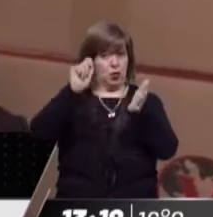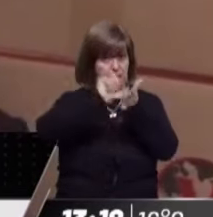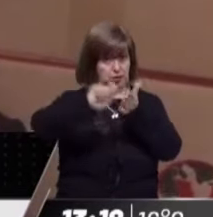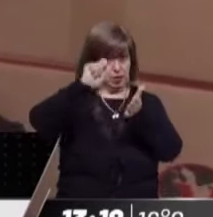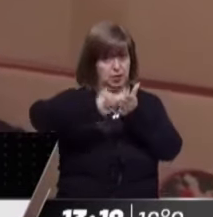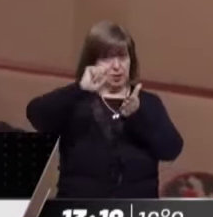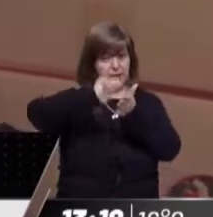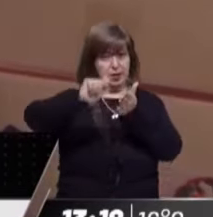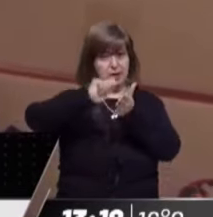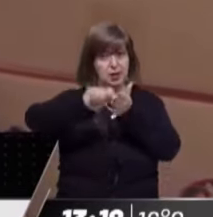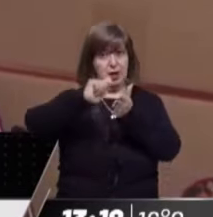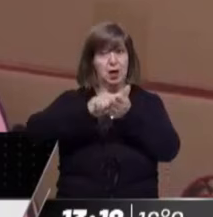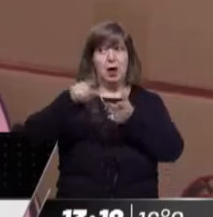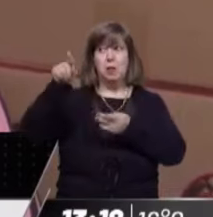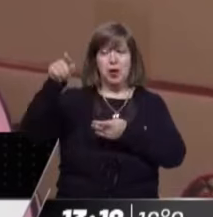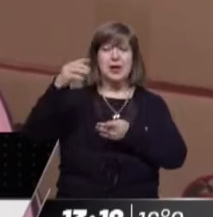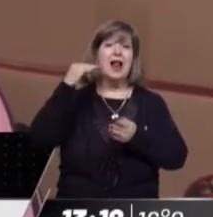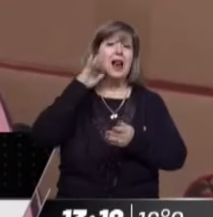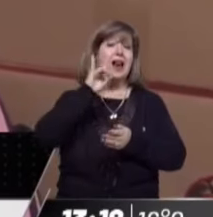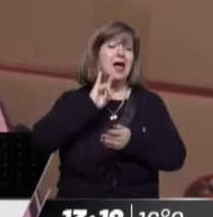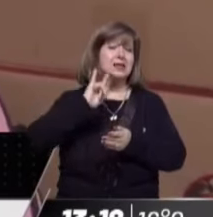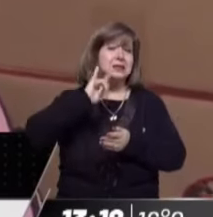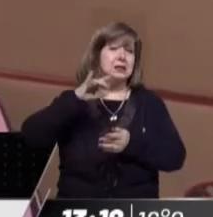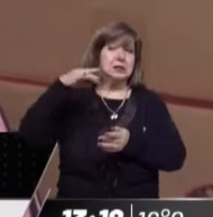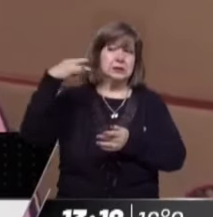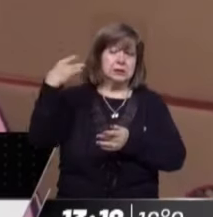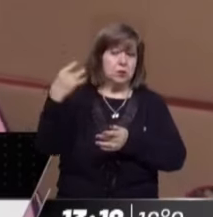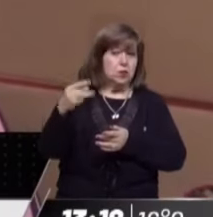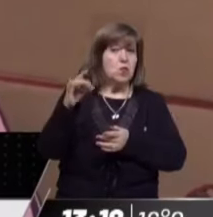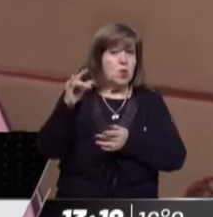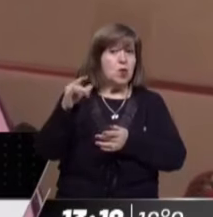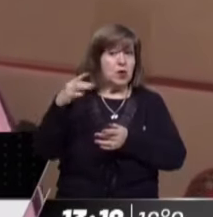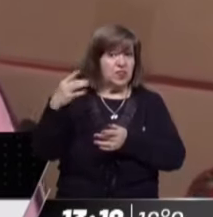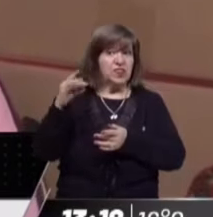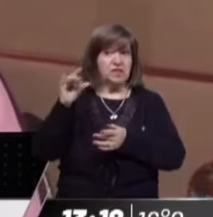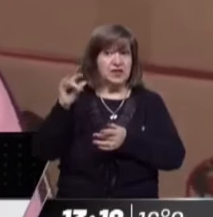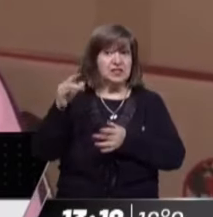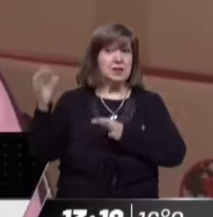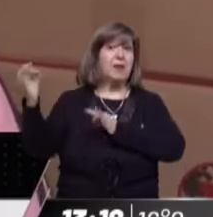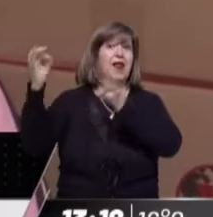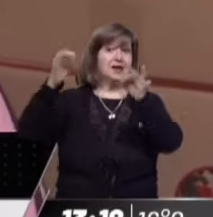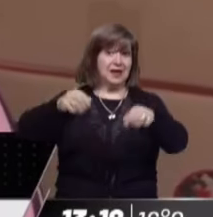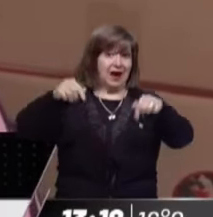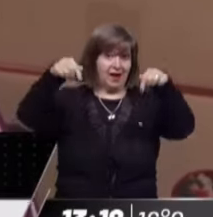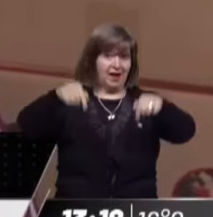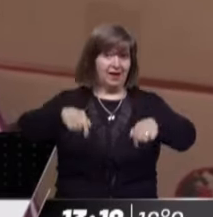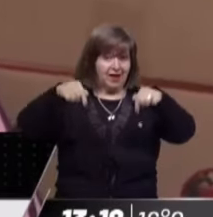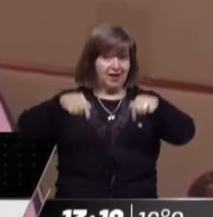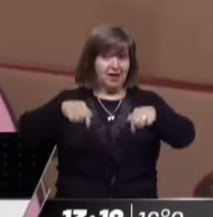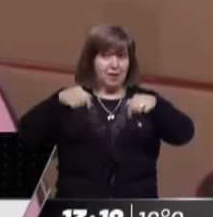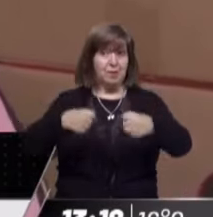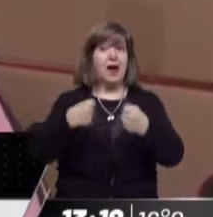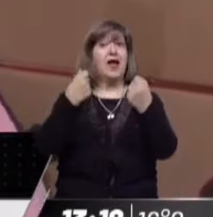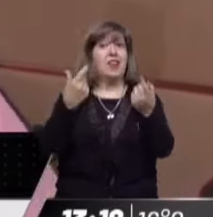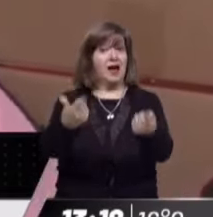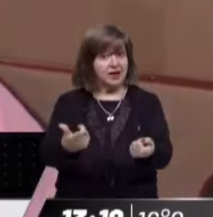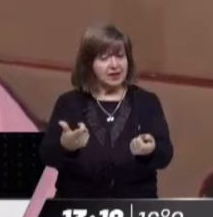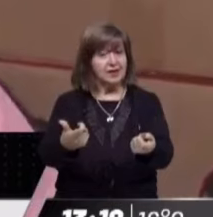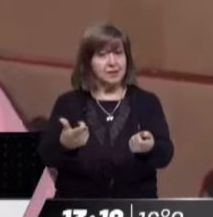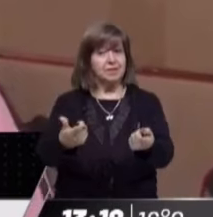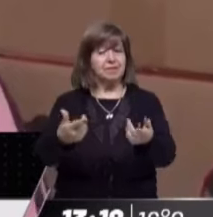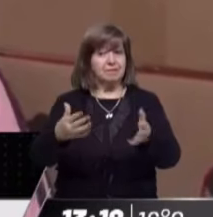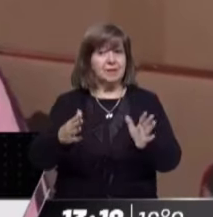porque yo creo que esto ha costado mucho eh No solamente a hornerito sino a a mucha gente que que está